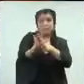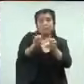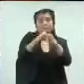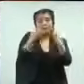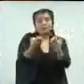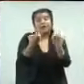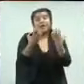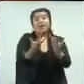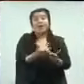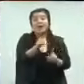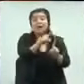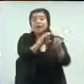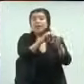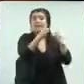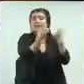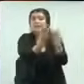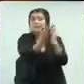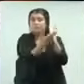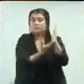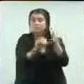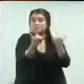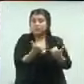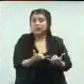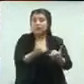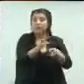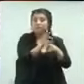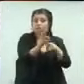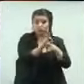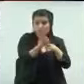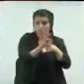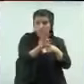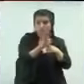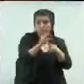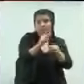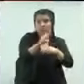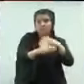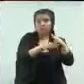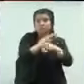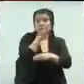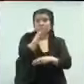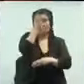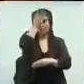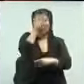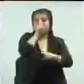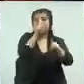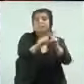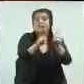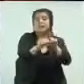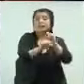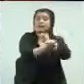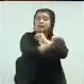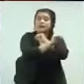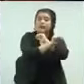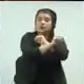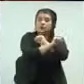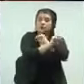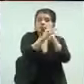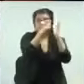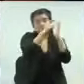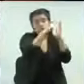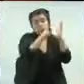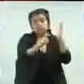que estaba del aeropuerto del Mundo Maya. En el Mundo Maya había otro rayos X también, ese era prestado.